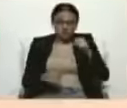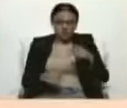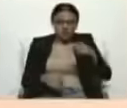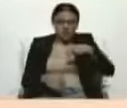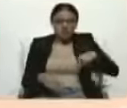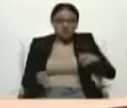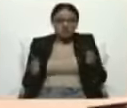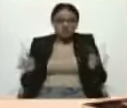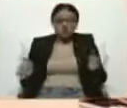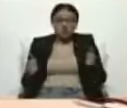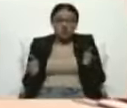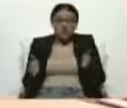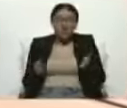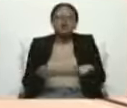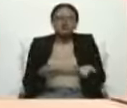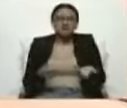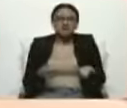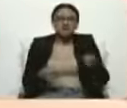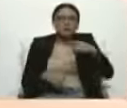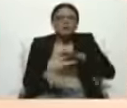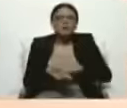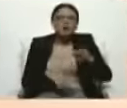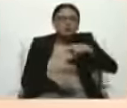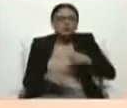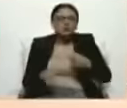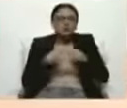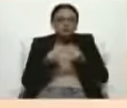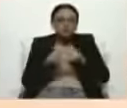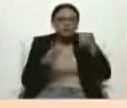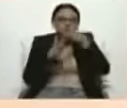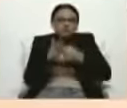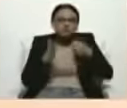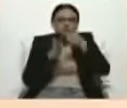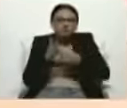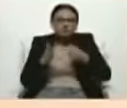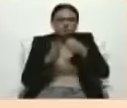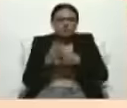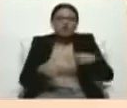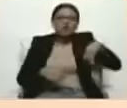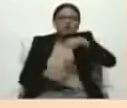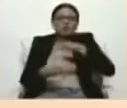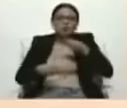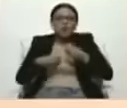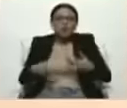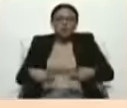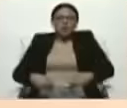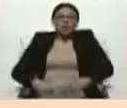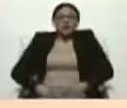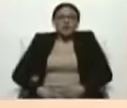Chacao? No, señor, no vale. Ahí tenemos que hacer un esfuerzo superior